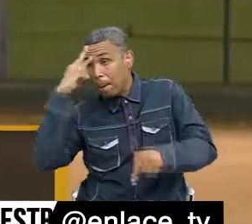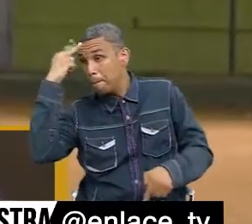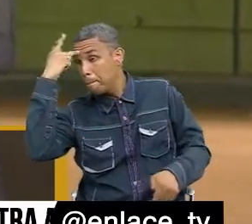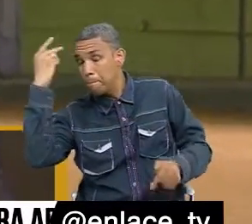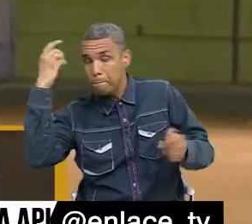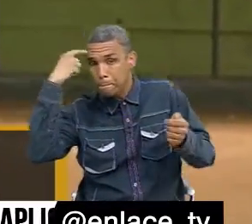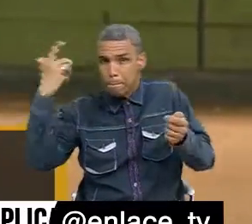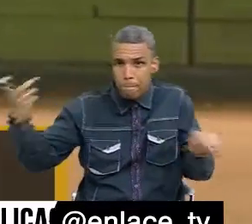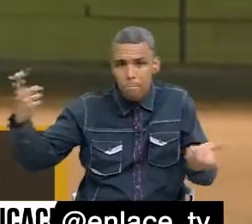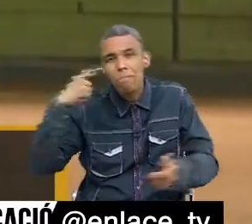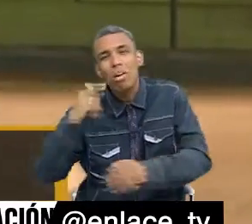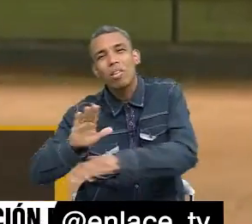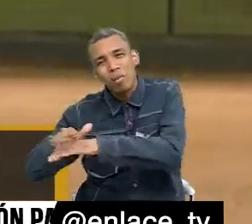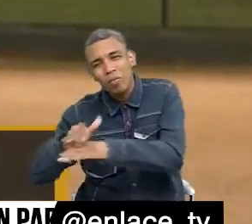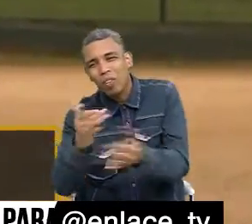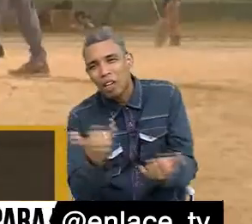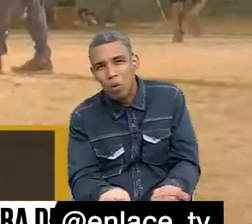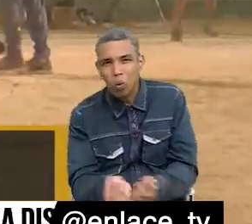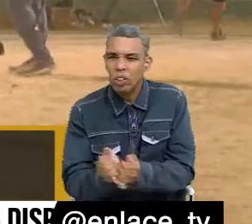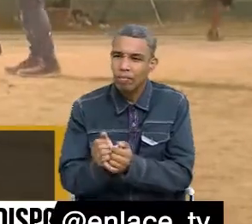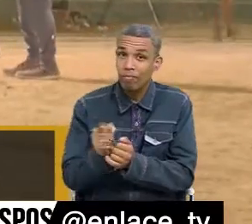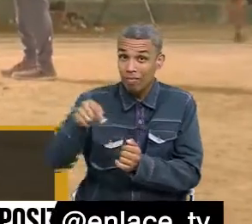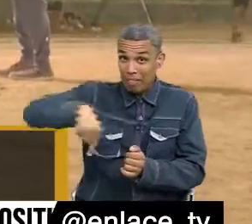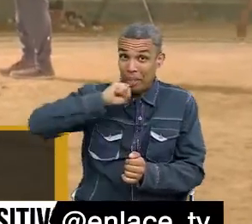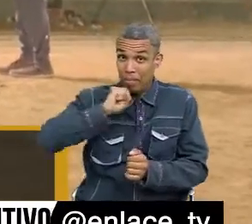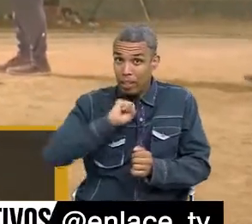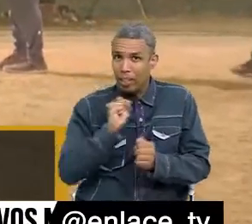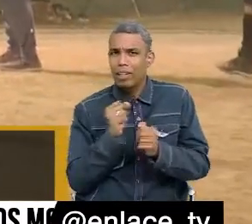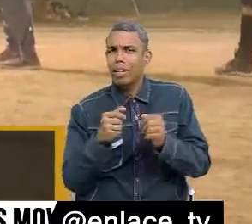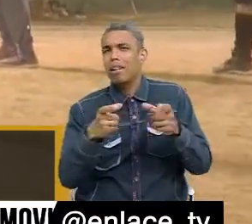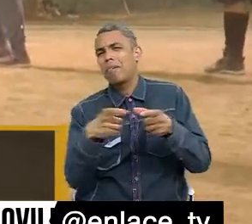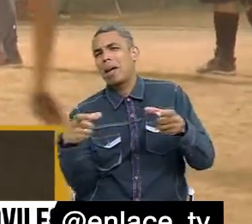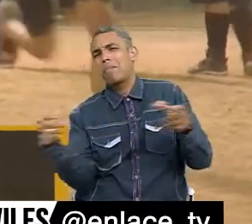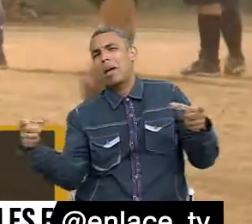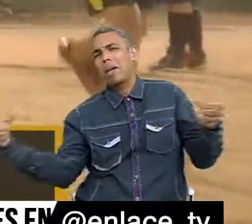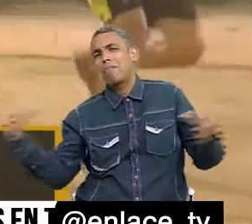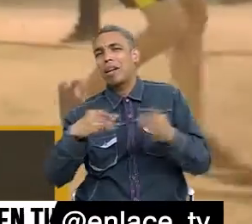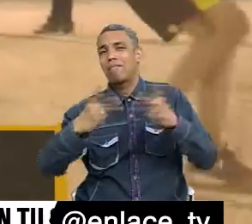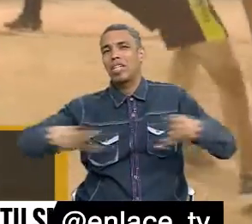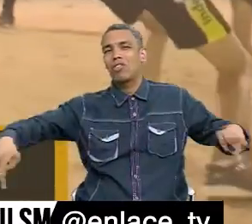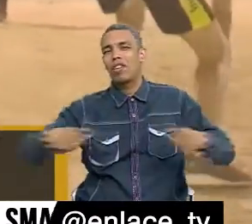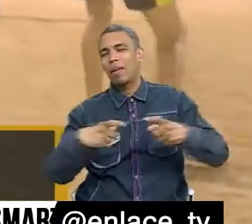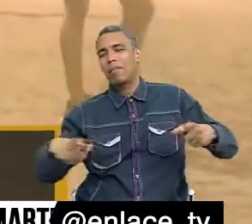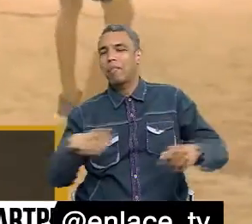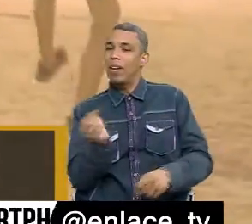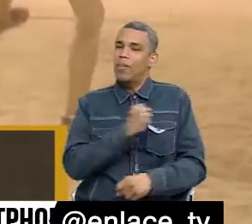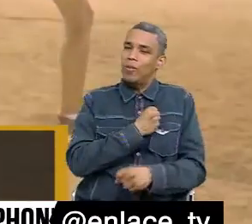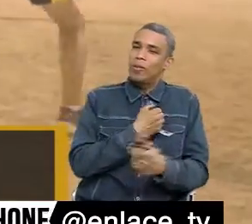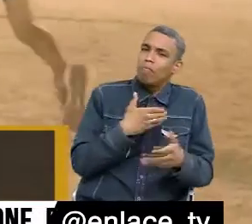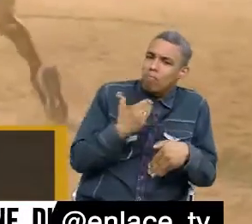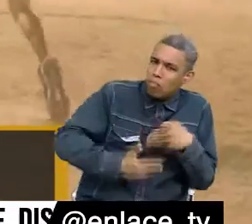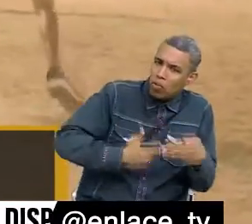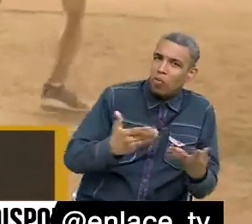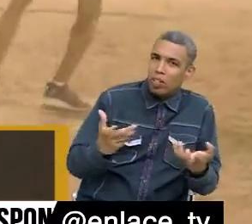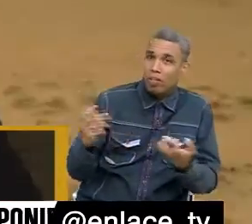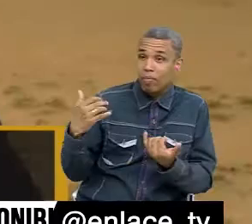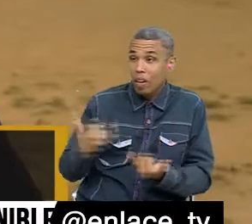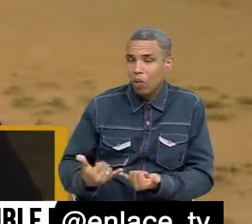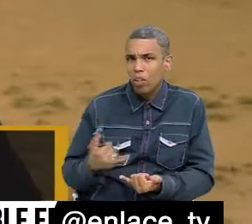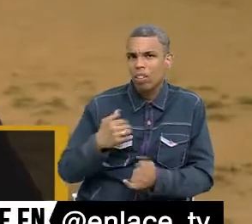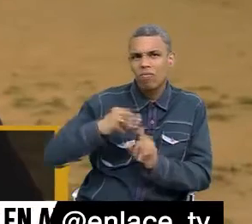Este deporte está en vías de resurgir en el puerto petrolero y desde hace 3 meses es dirigido por el venezolano. De verdad que se